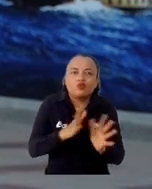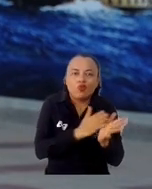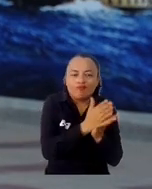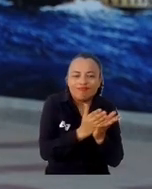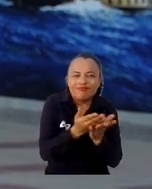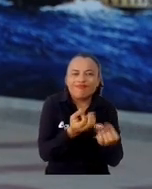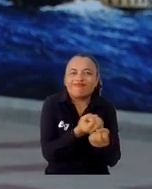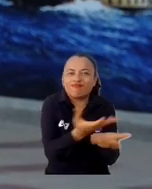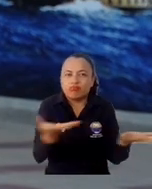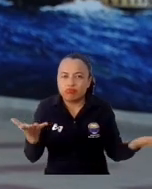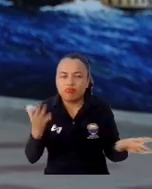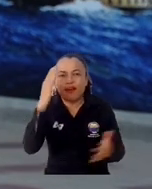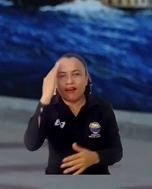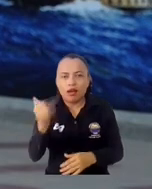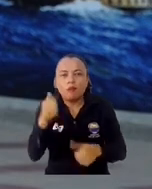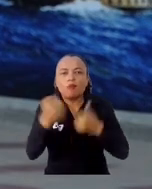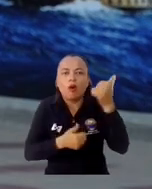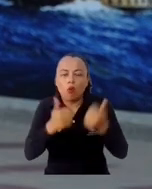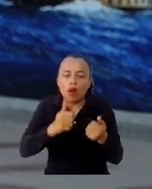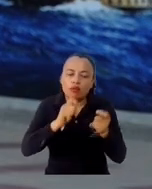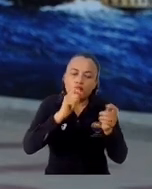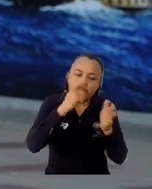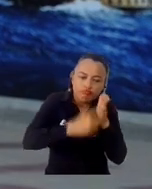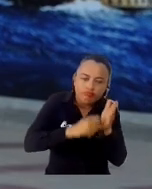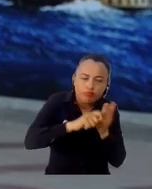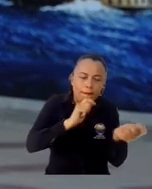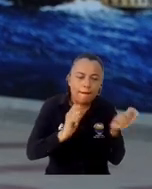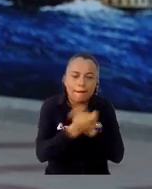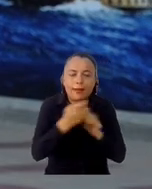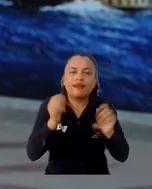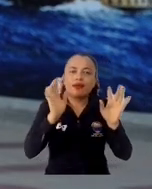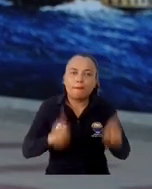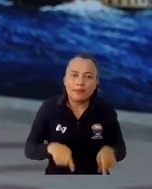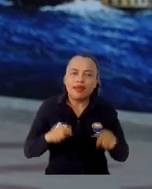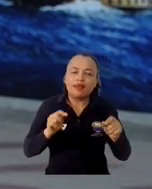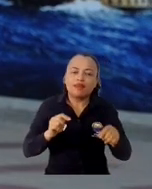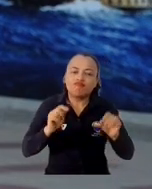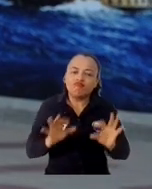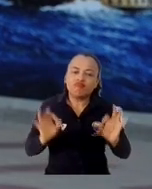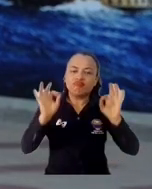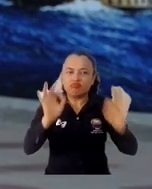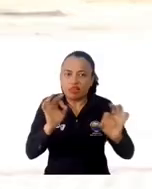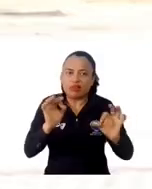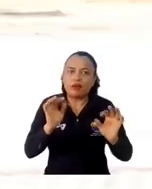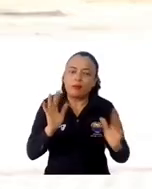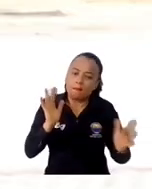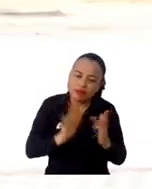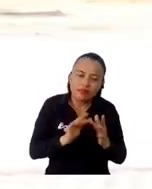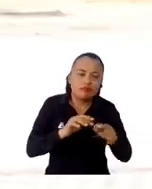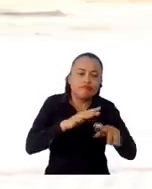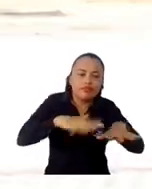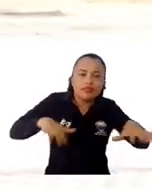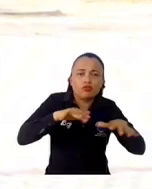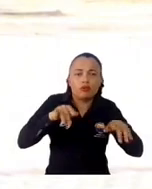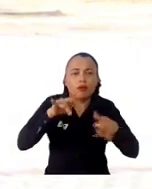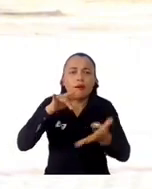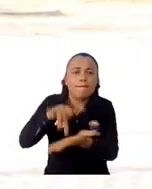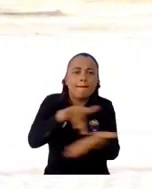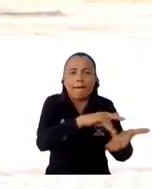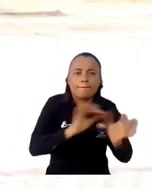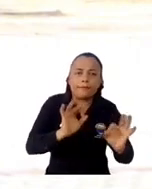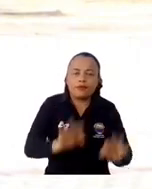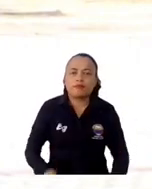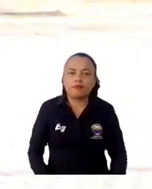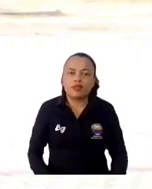oferta académica, para poder modernizarla y llegar con calidad y pertinencia a los diferentes territorios. Estamos apostando por